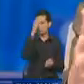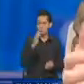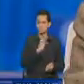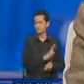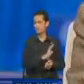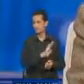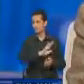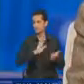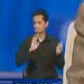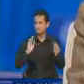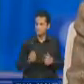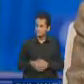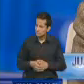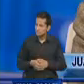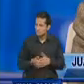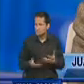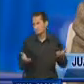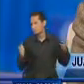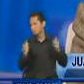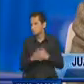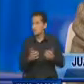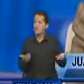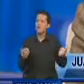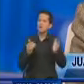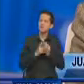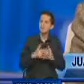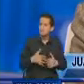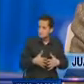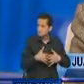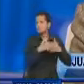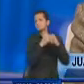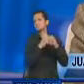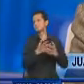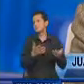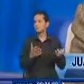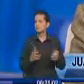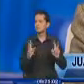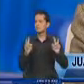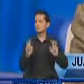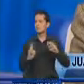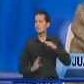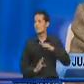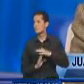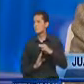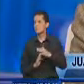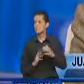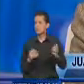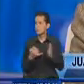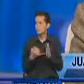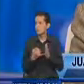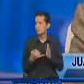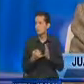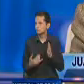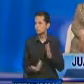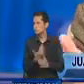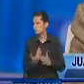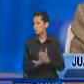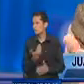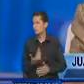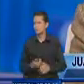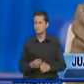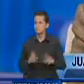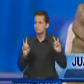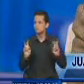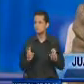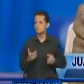las nacionalidades, reivindicaciones contra las salvaguardias que ha tomado el gobierno en el caso este